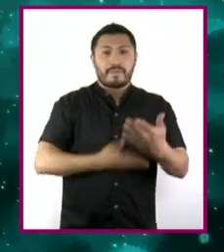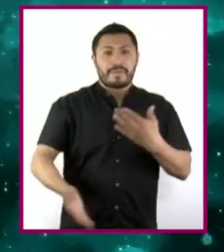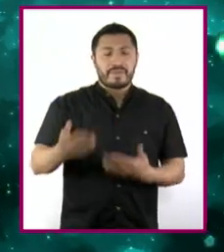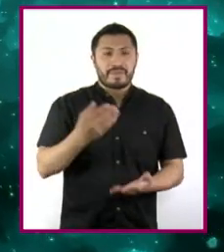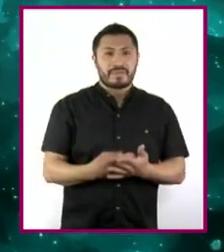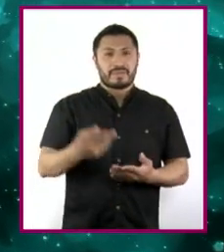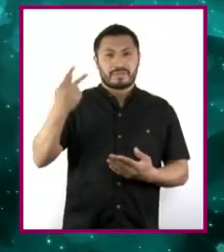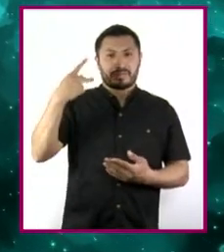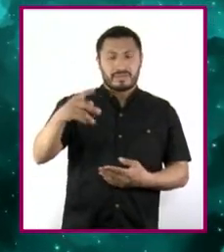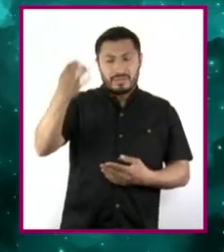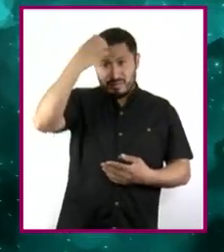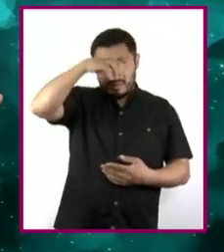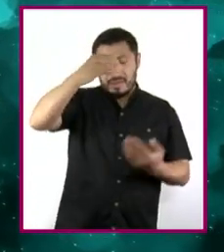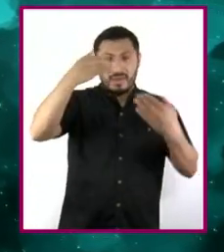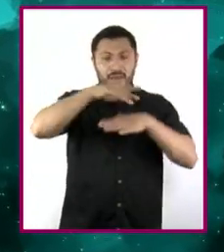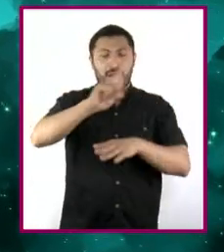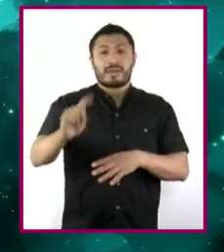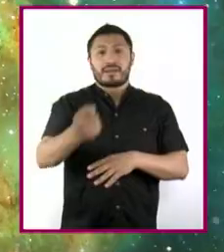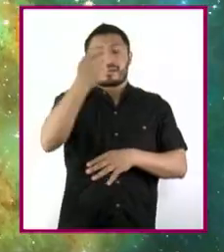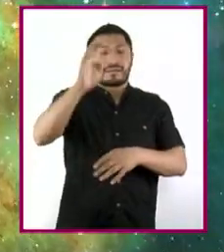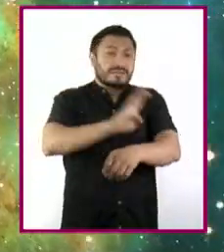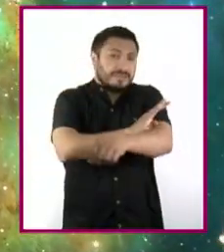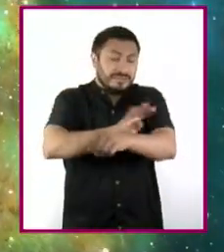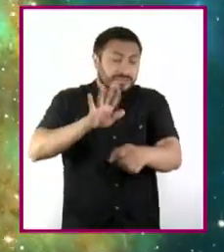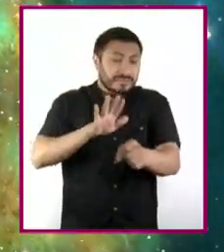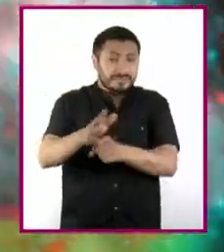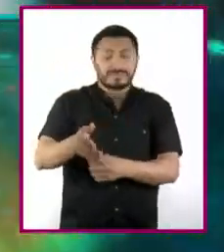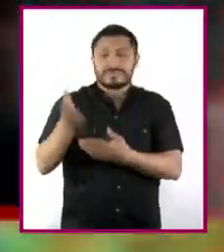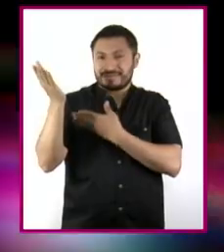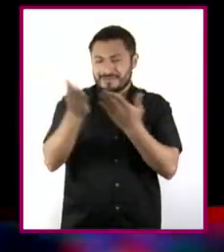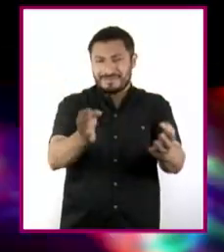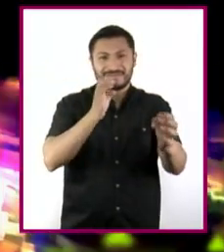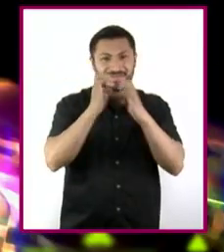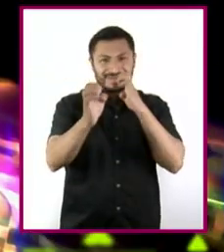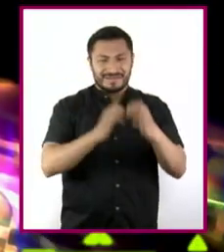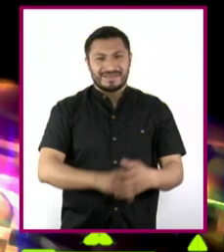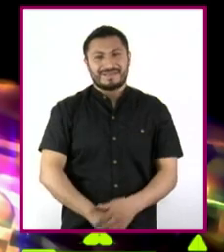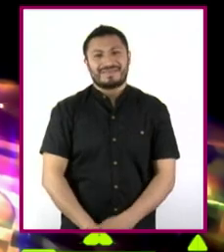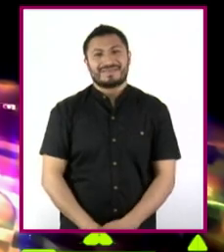vista sobre esta tecnología y sus beneficios. ¡Vamos a la entrevista!